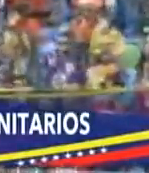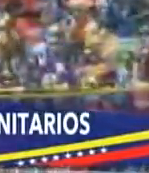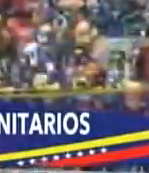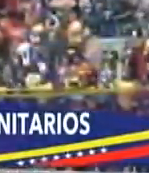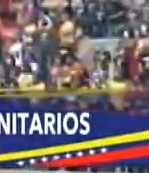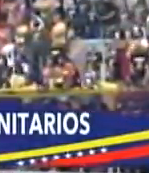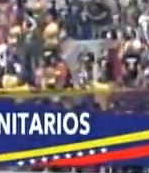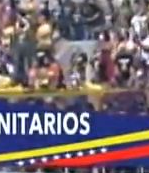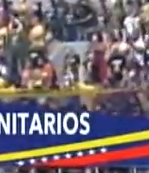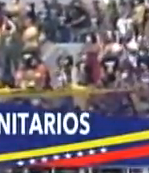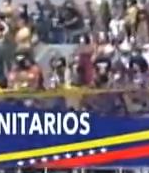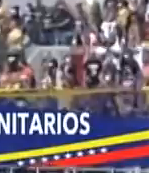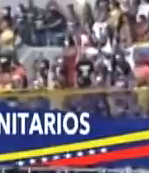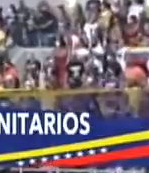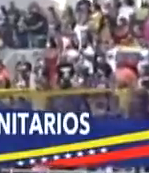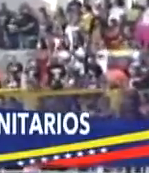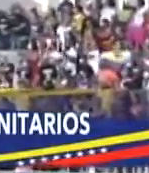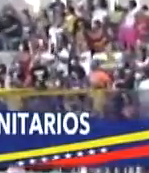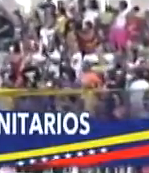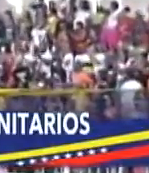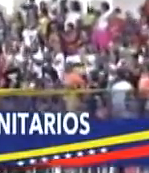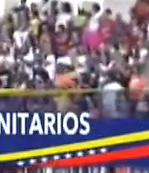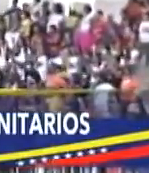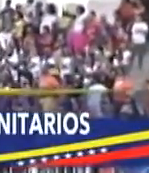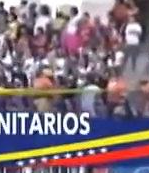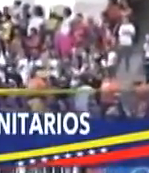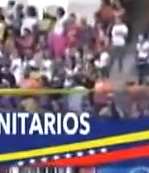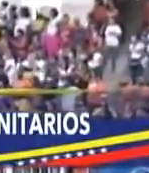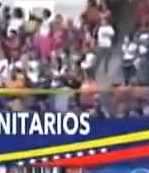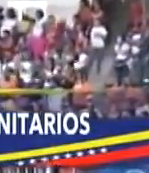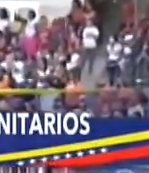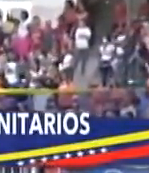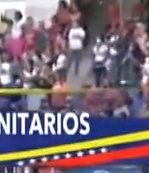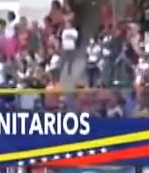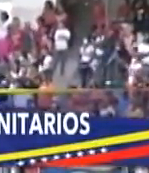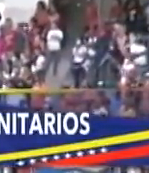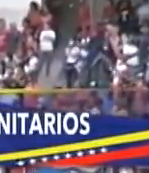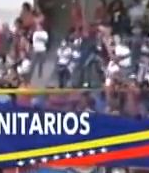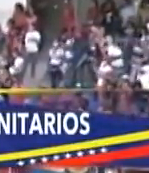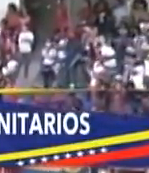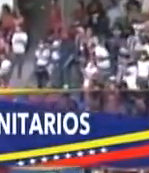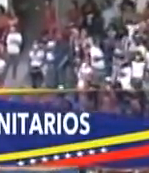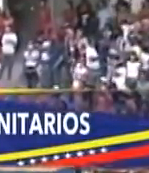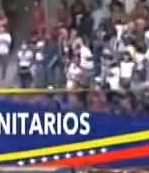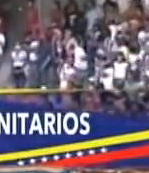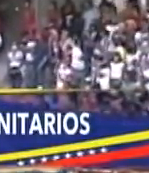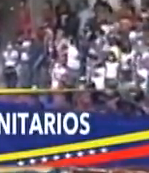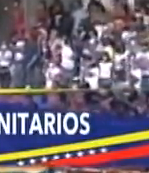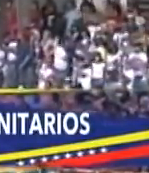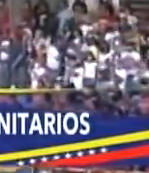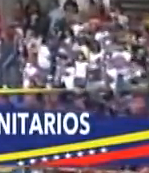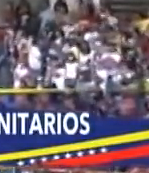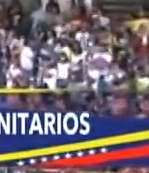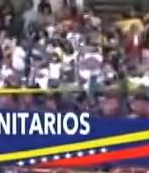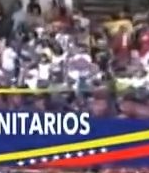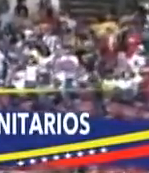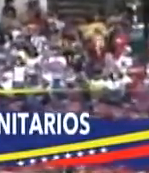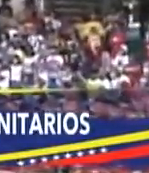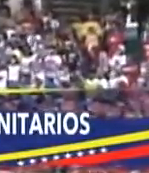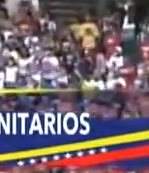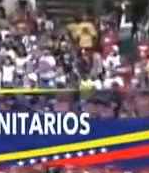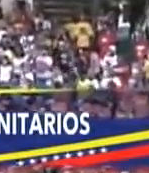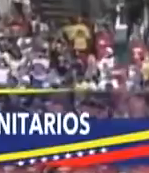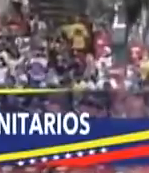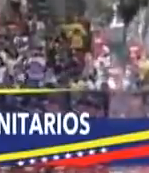de gestión que desarrolla el estado La Guaira en sus 11 parroquias. Líderes